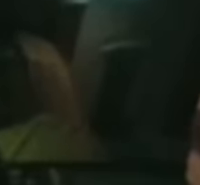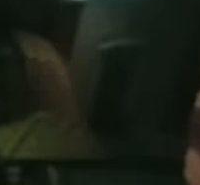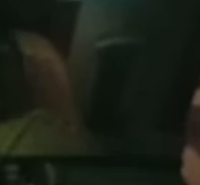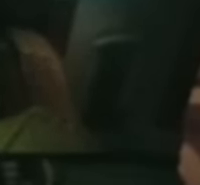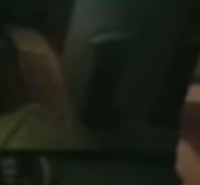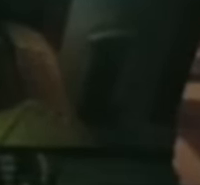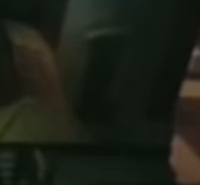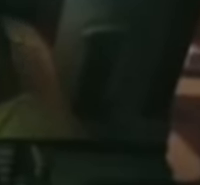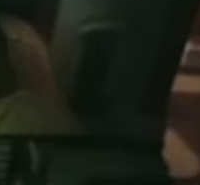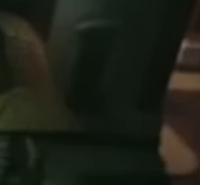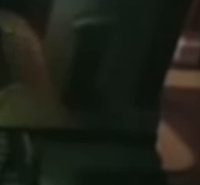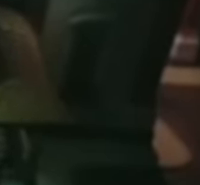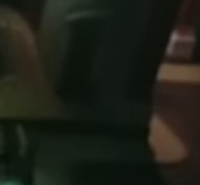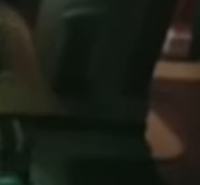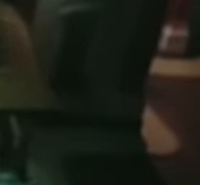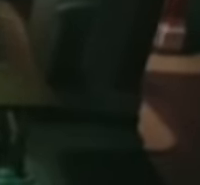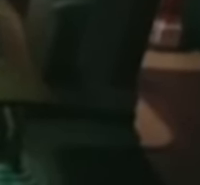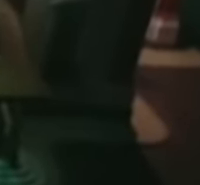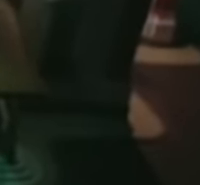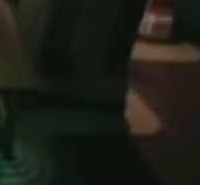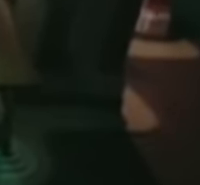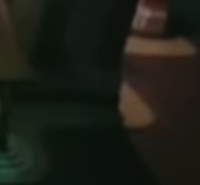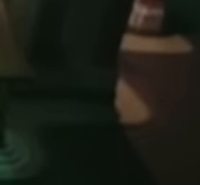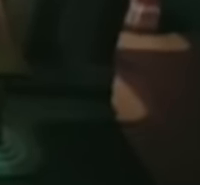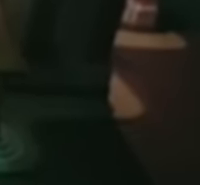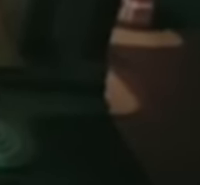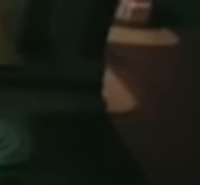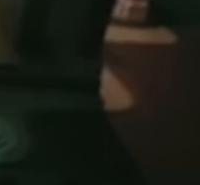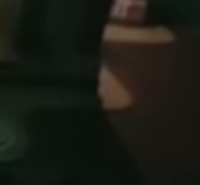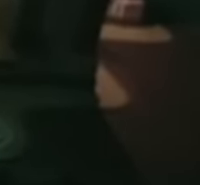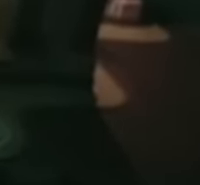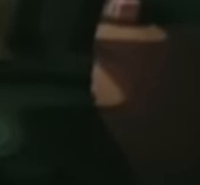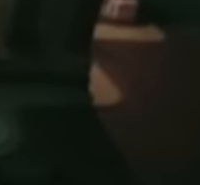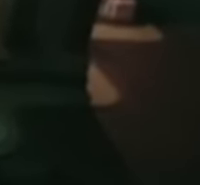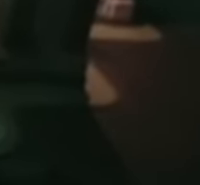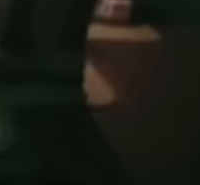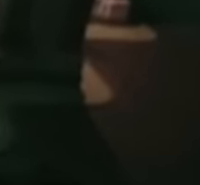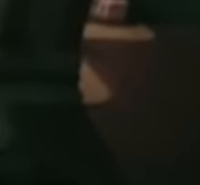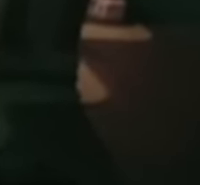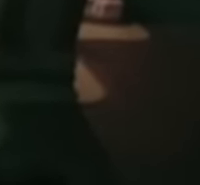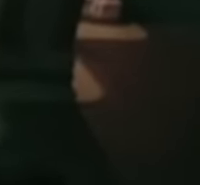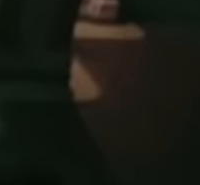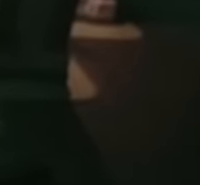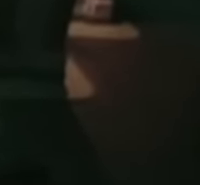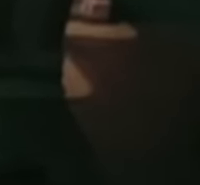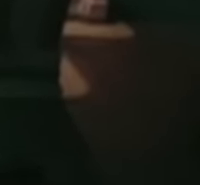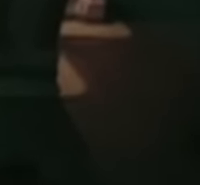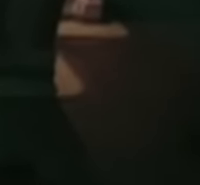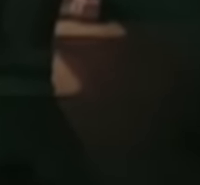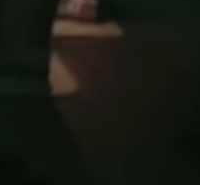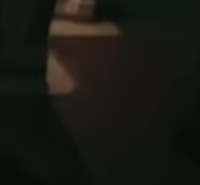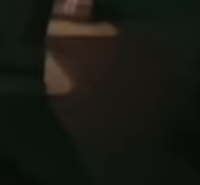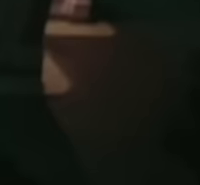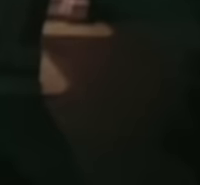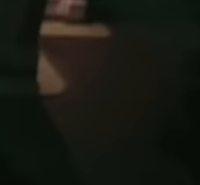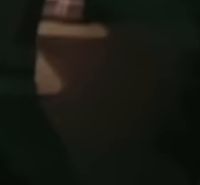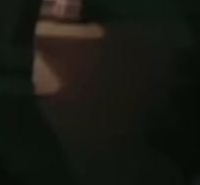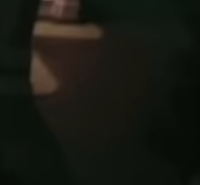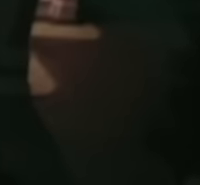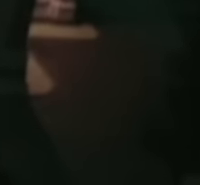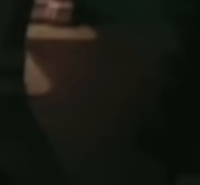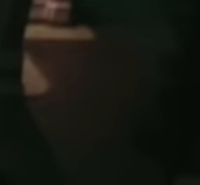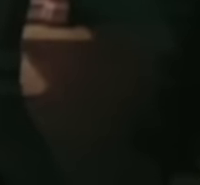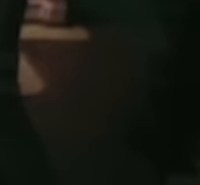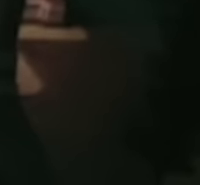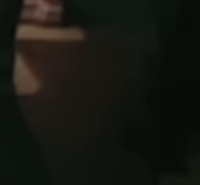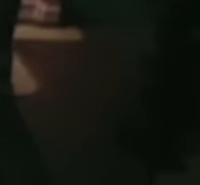lo reiteraba una vez más el jefe de Estado Nicolás Maduro Moros. Reiteramos la información, la firma de acuerdos entre la